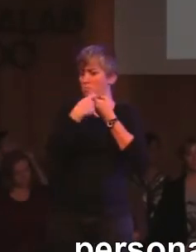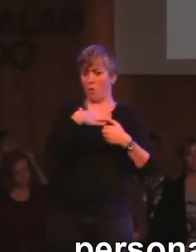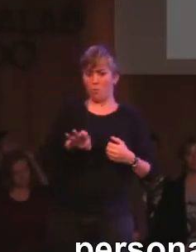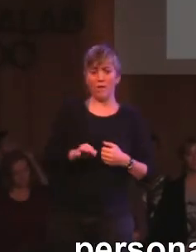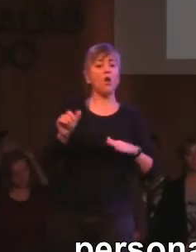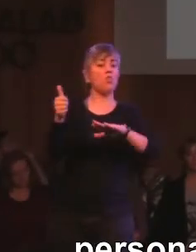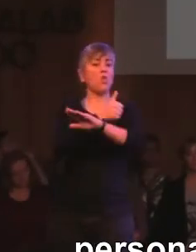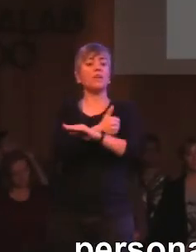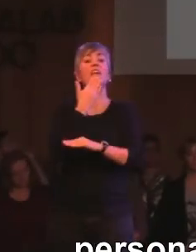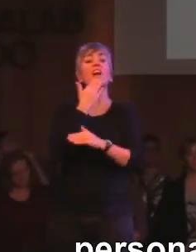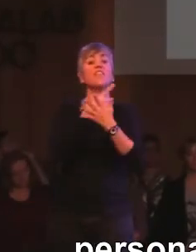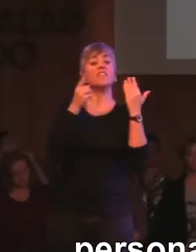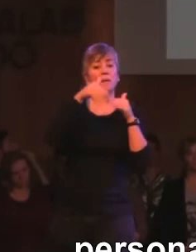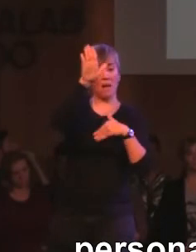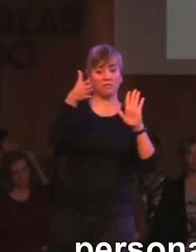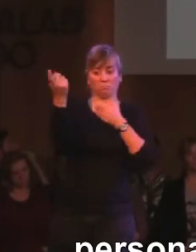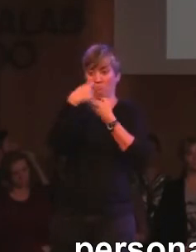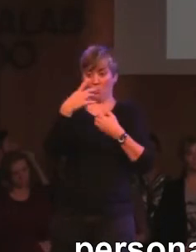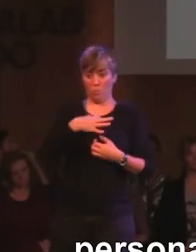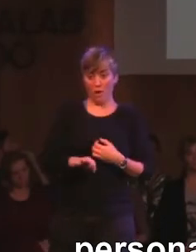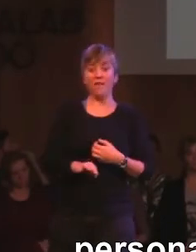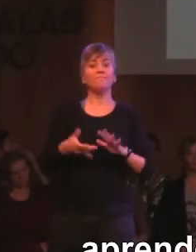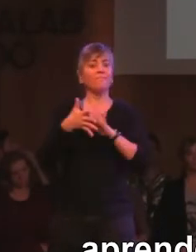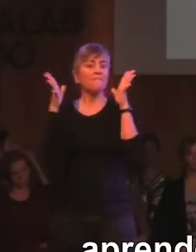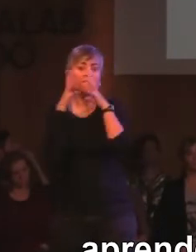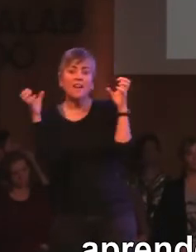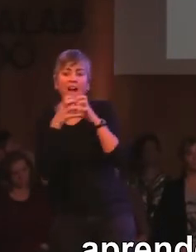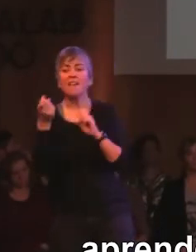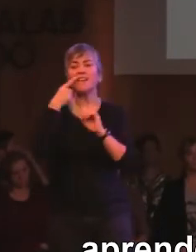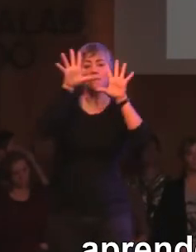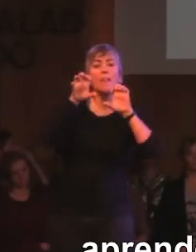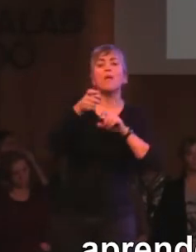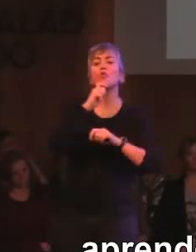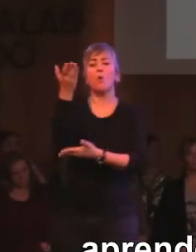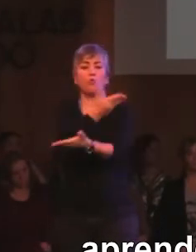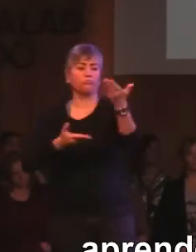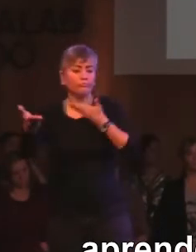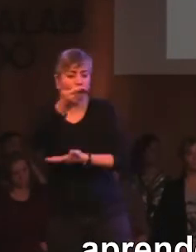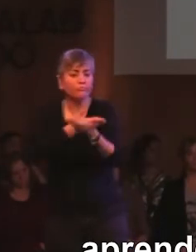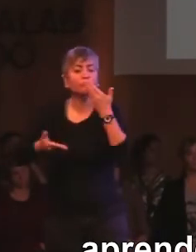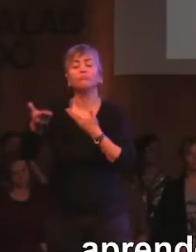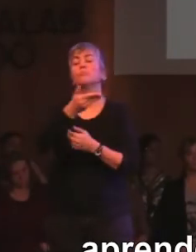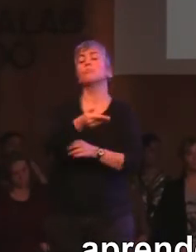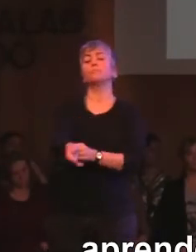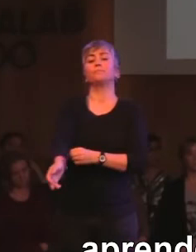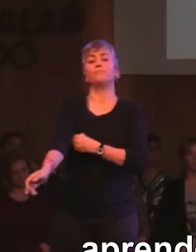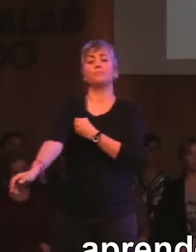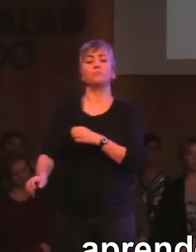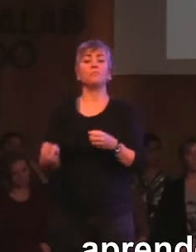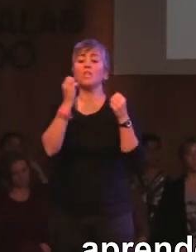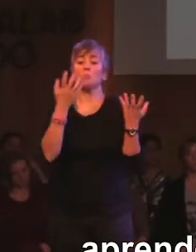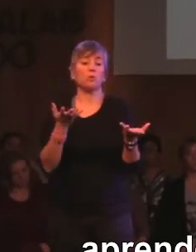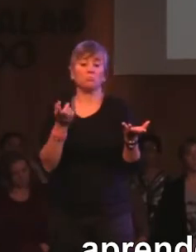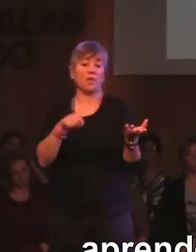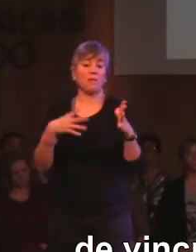o de ciudadano mayor de 16 años, con ganas sobre todo de aprender de forma colaborativa y bueno, con